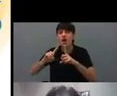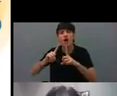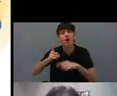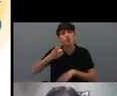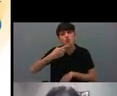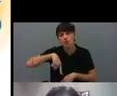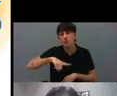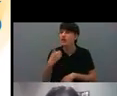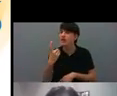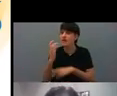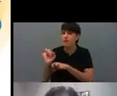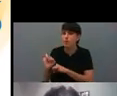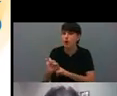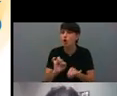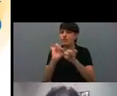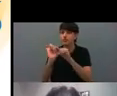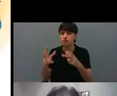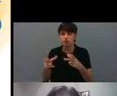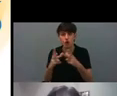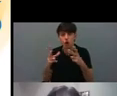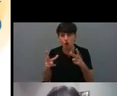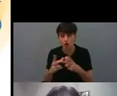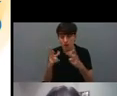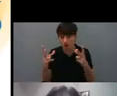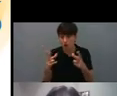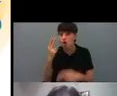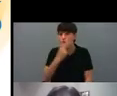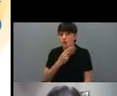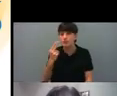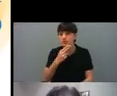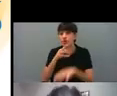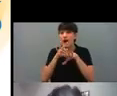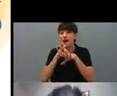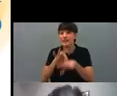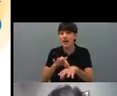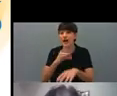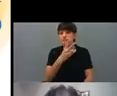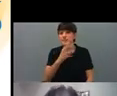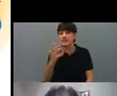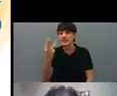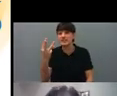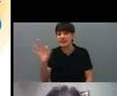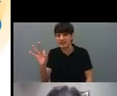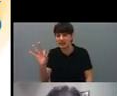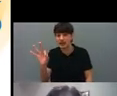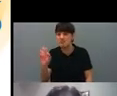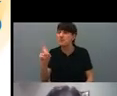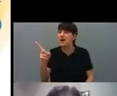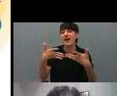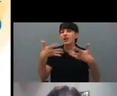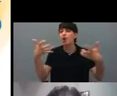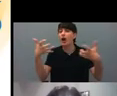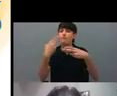protección social. El compromiso con la Agenda 2030 no debería ser solo un eslogan